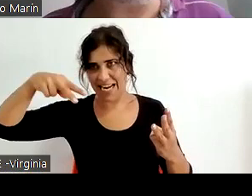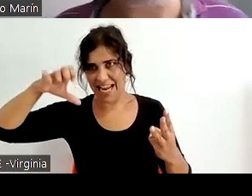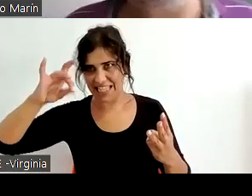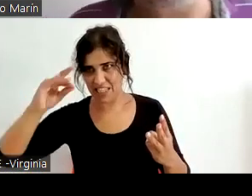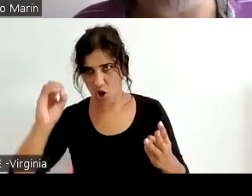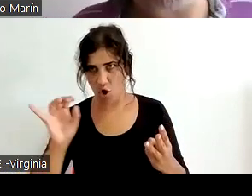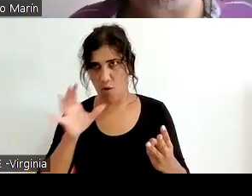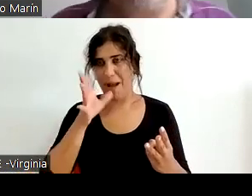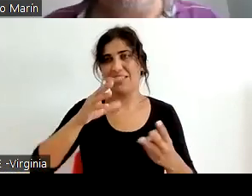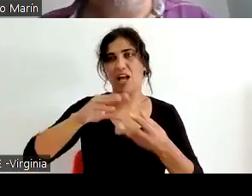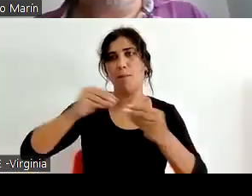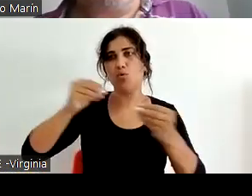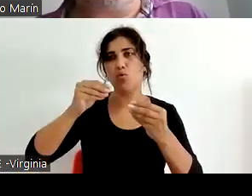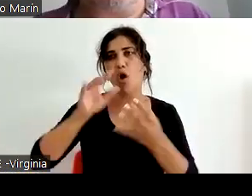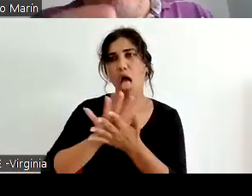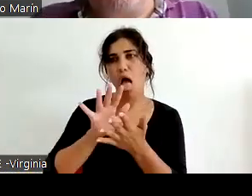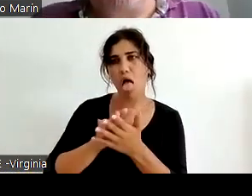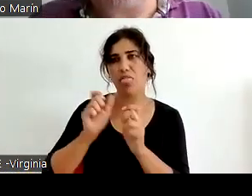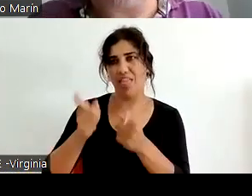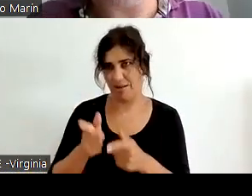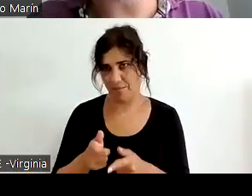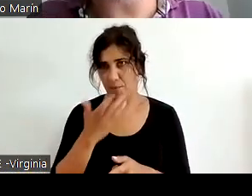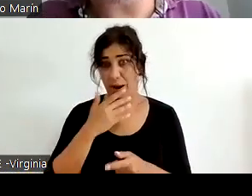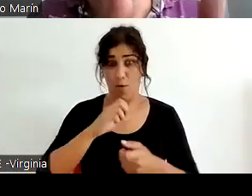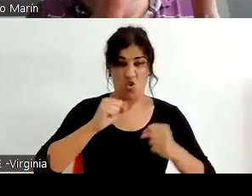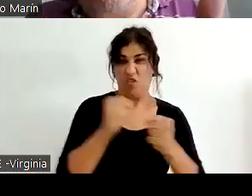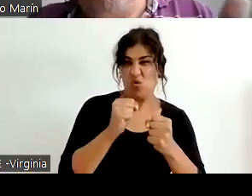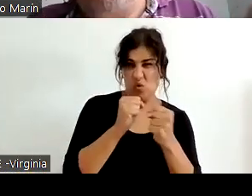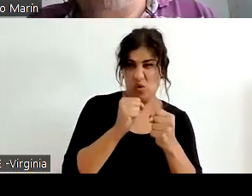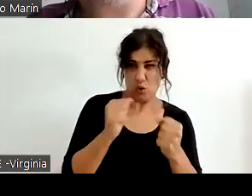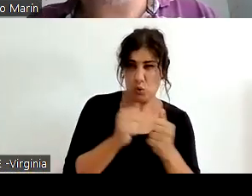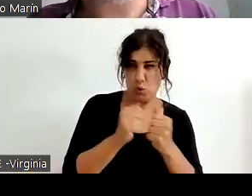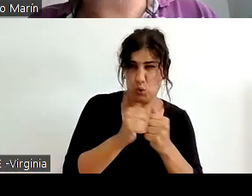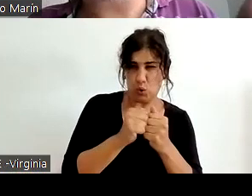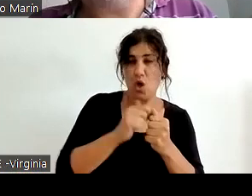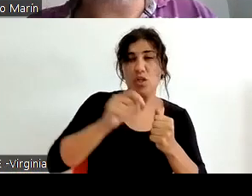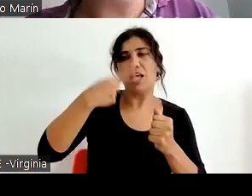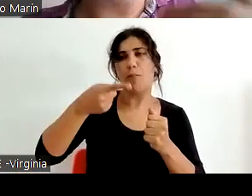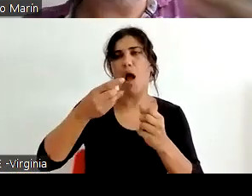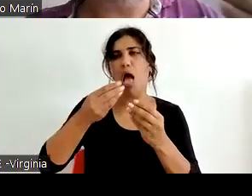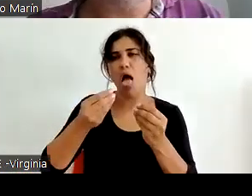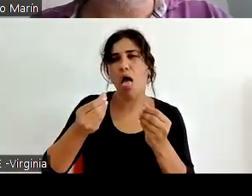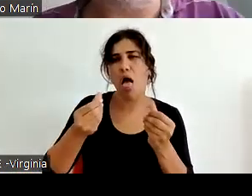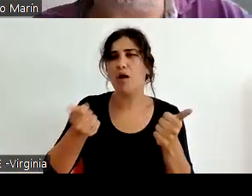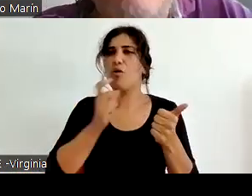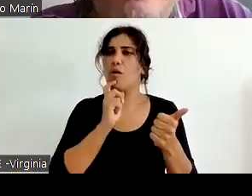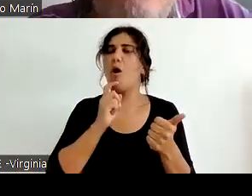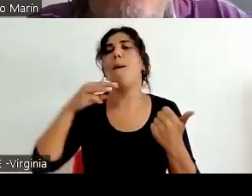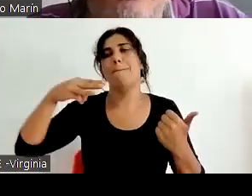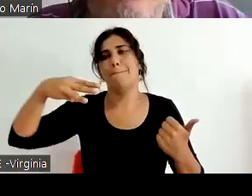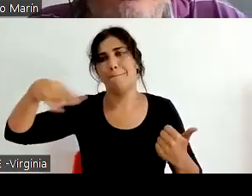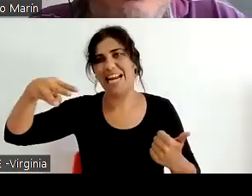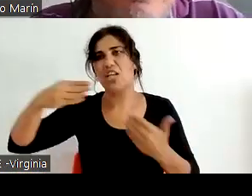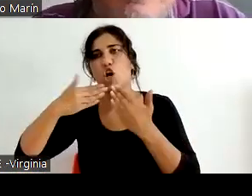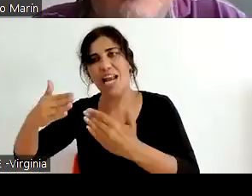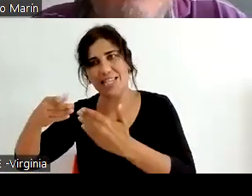con la relajación muscular, después de la contracción muscular, la consiguiente regeneración para volver a contraer el